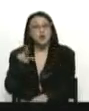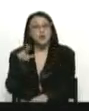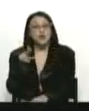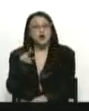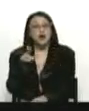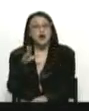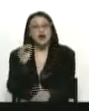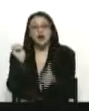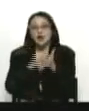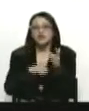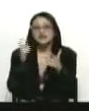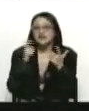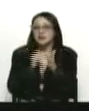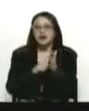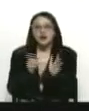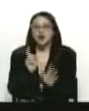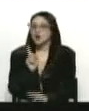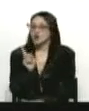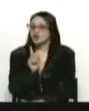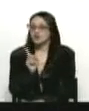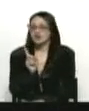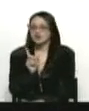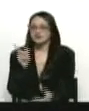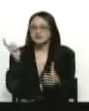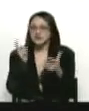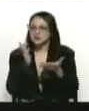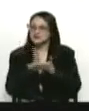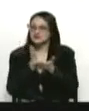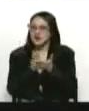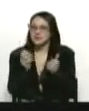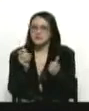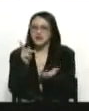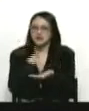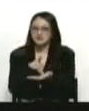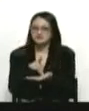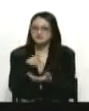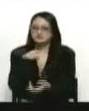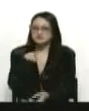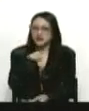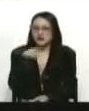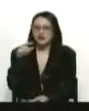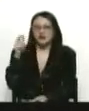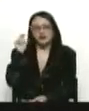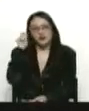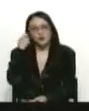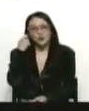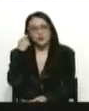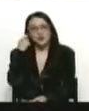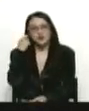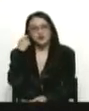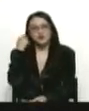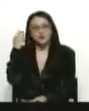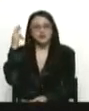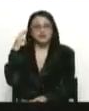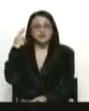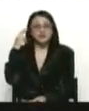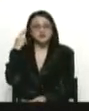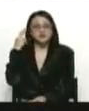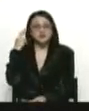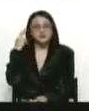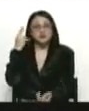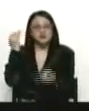Es una cosa tremenda, pues. Chávez ha estado siempre presente en el recuerdo, en la reflexión, en el